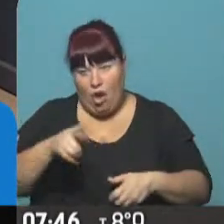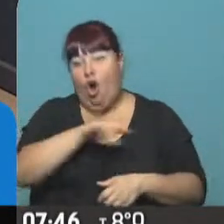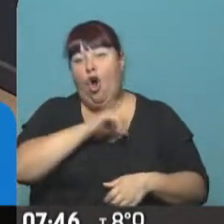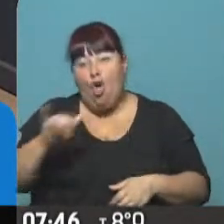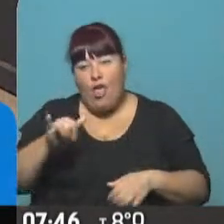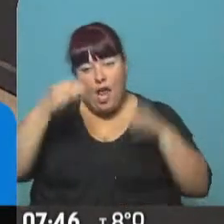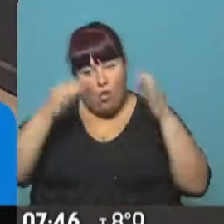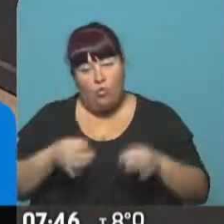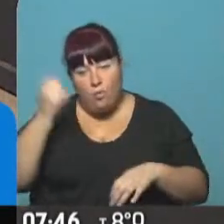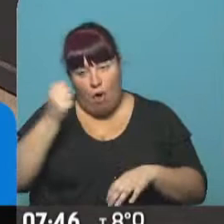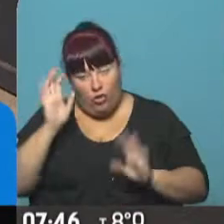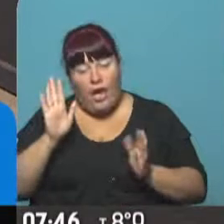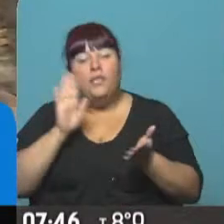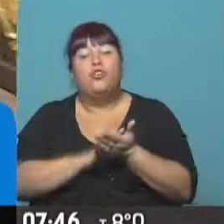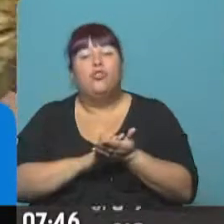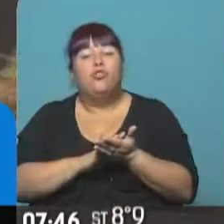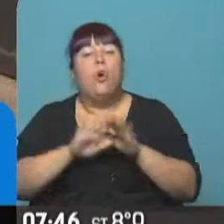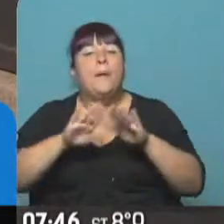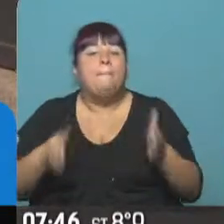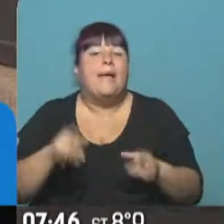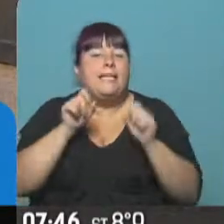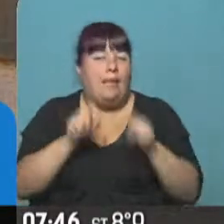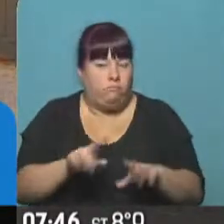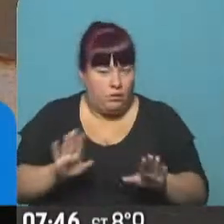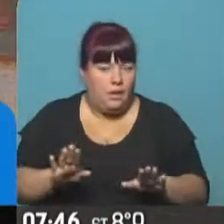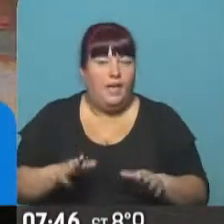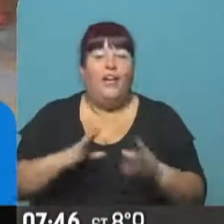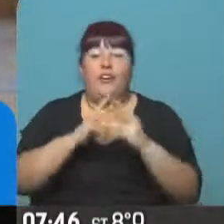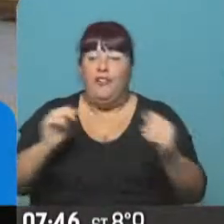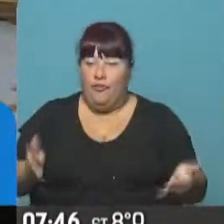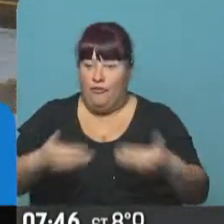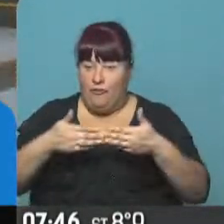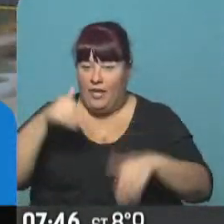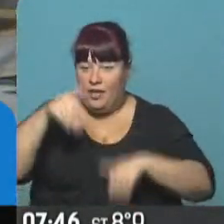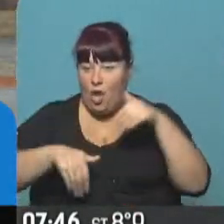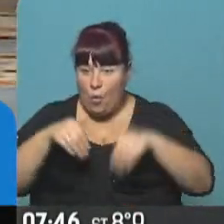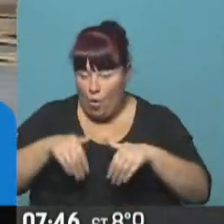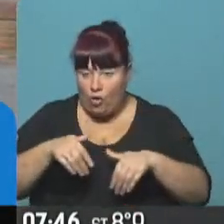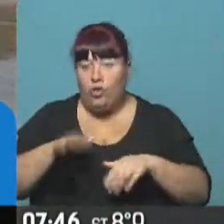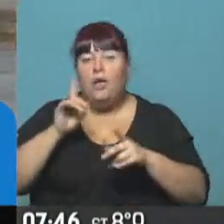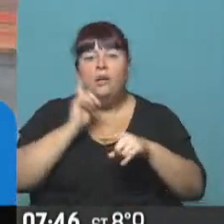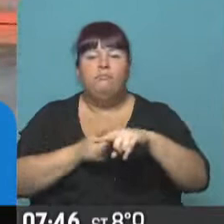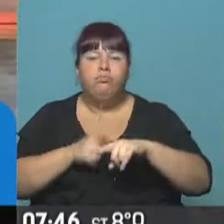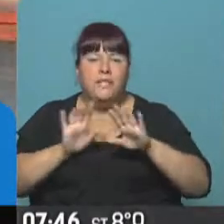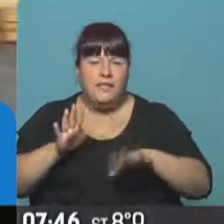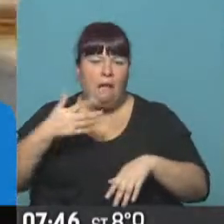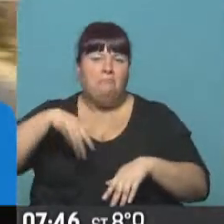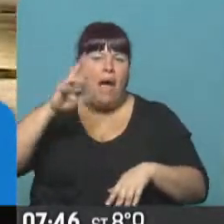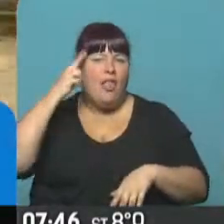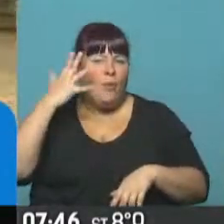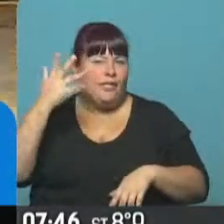denuncia puntual sobre una mesa determinada. En el cierre de la elección estaban escrutadas poco más